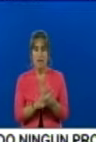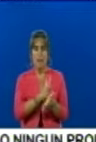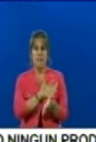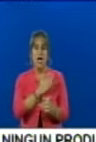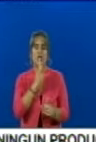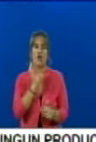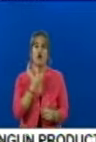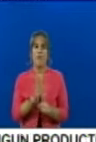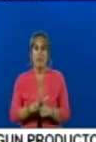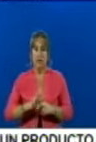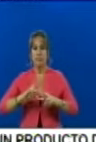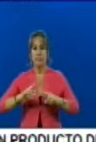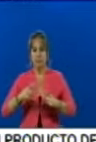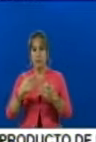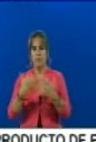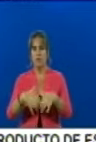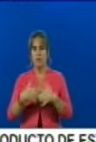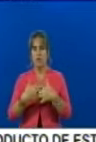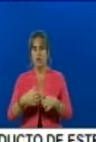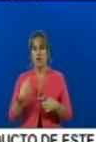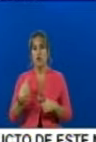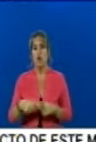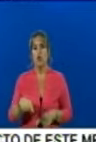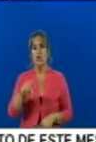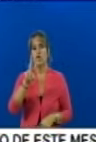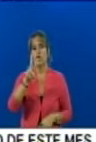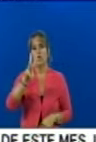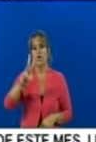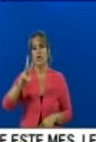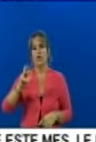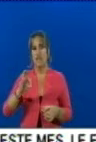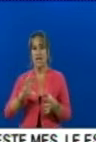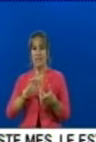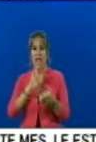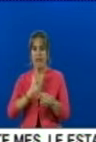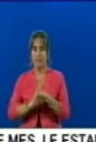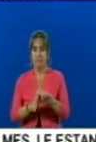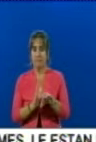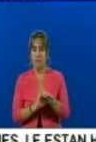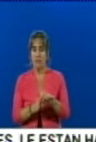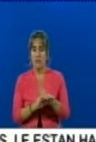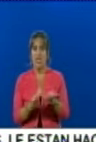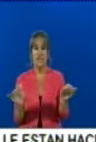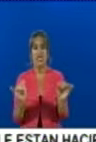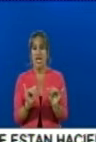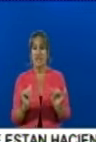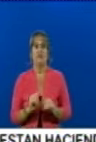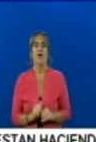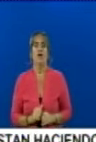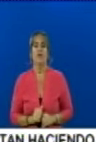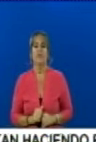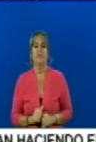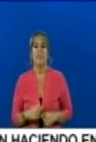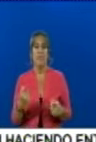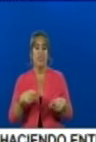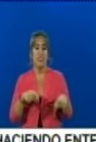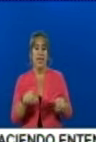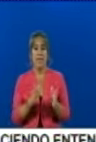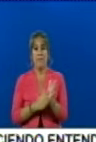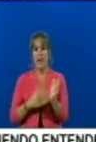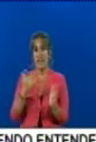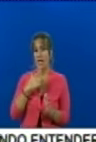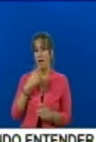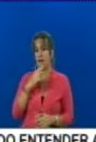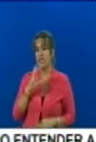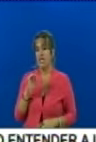iniciar la producción y distribución de otros 230 gramos de carne en conserva, mortadella también, correspondiente al mes de abril. En